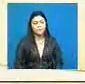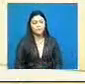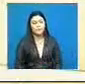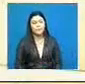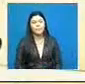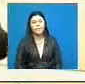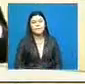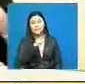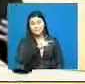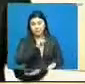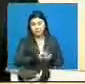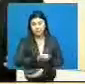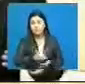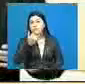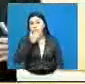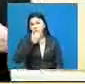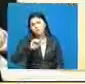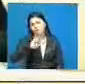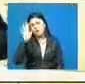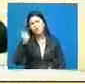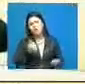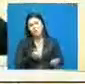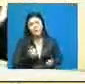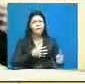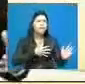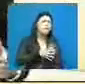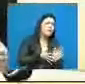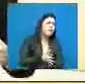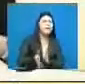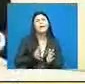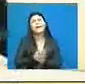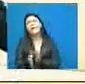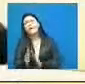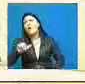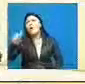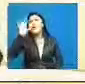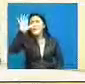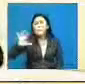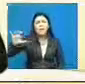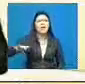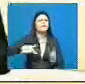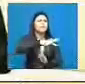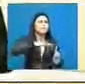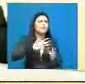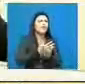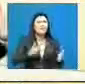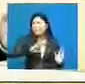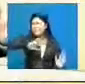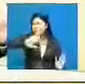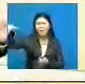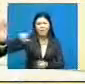Por eso, más que citas fuera de contexto, amañadas, efectistas,